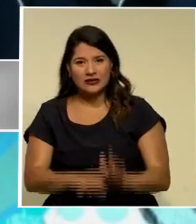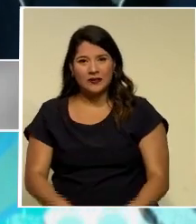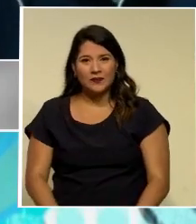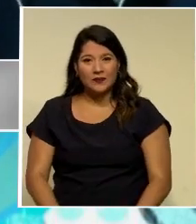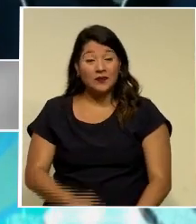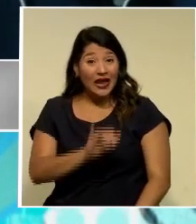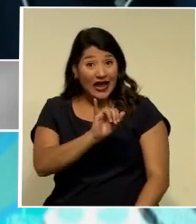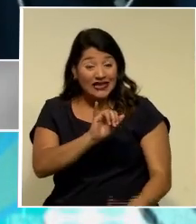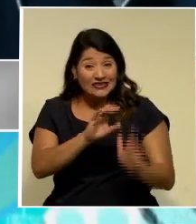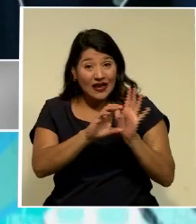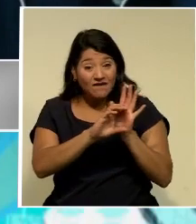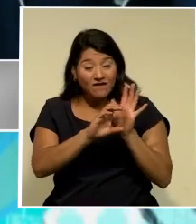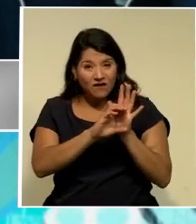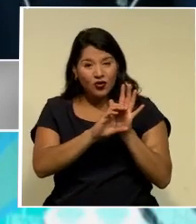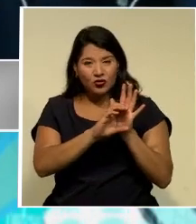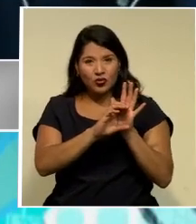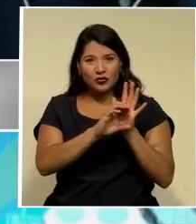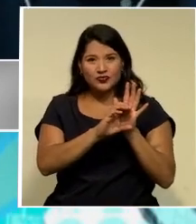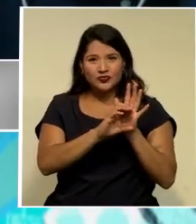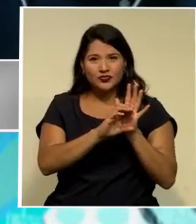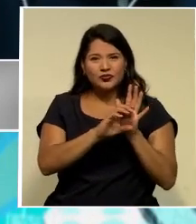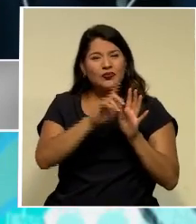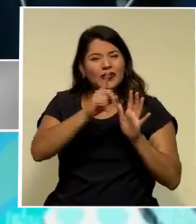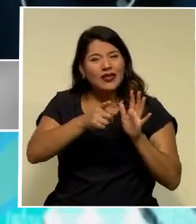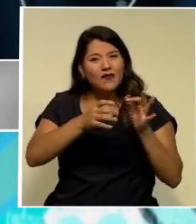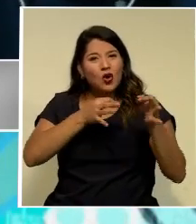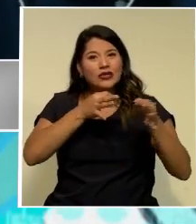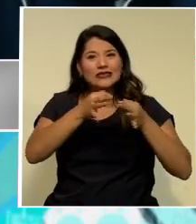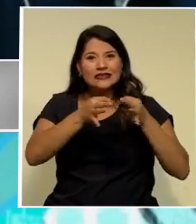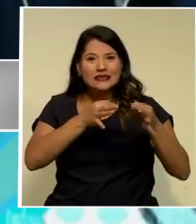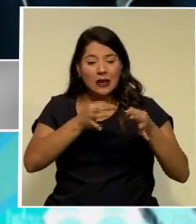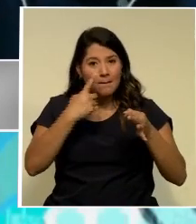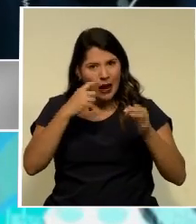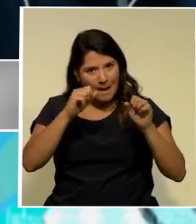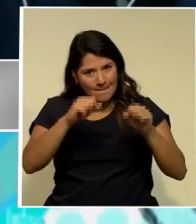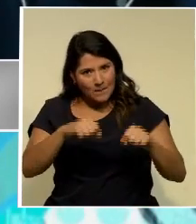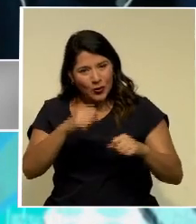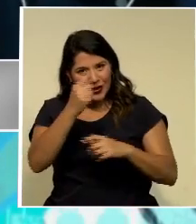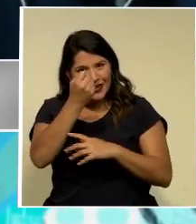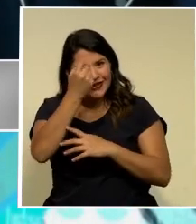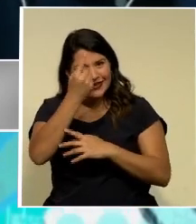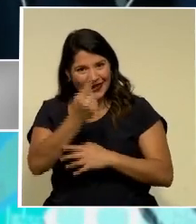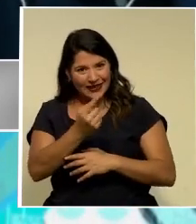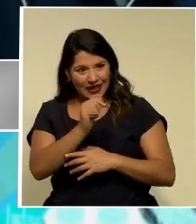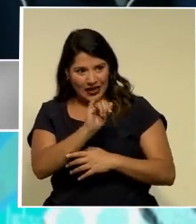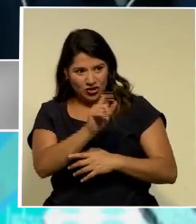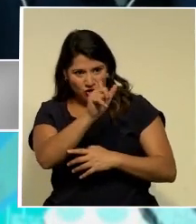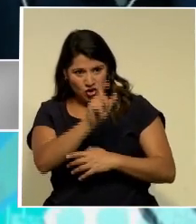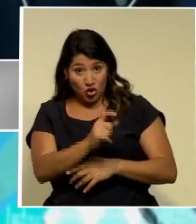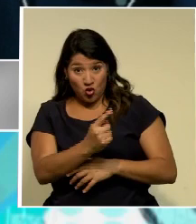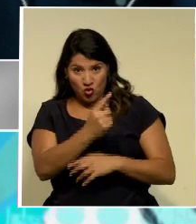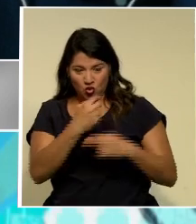Esta foto hay que descifrarla para entender que se trata de una figura humana.